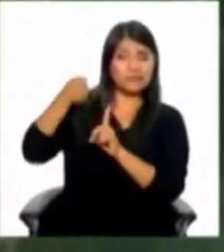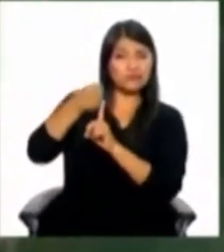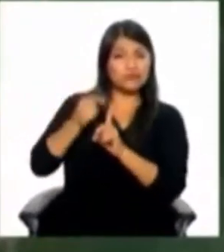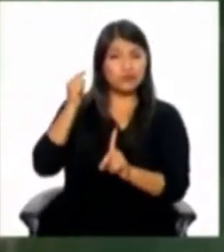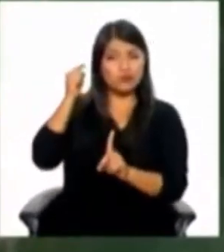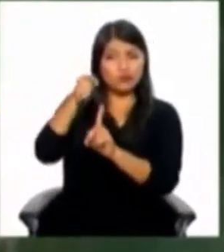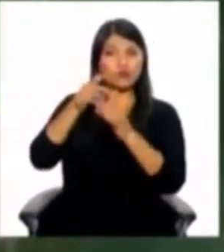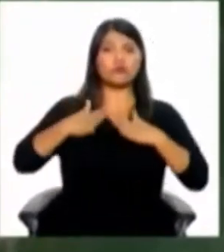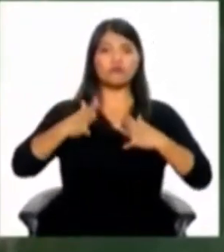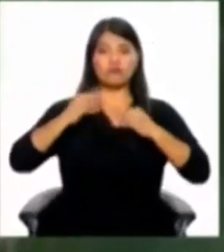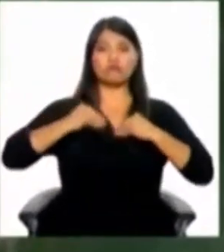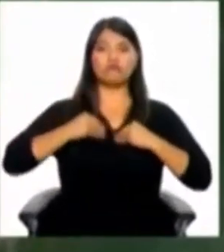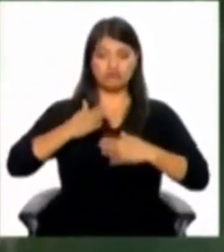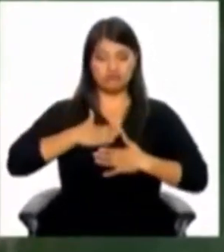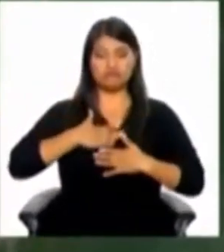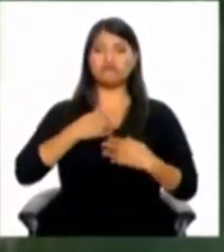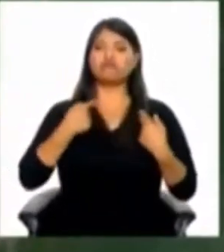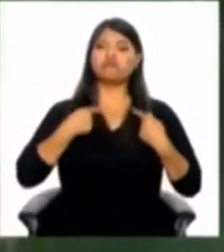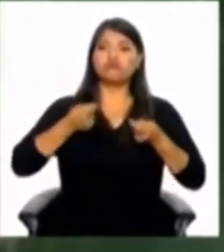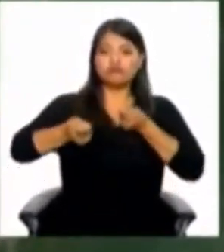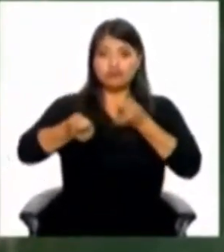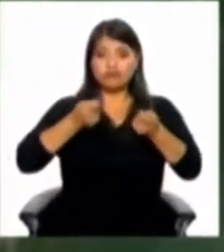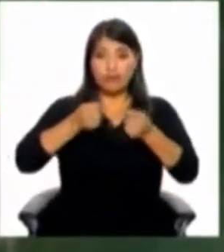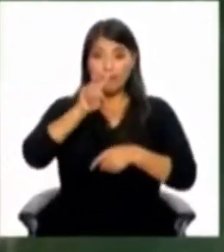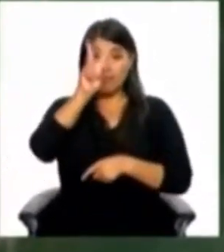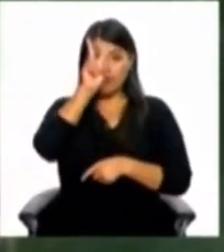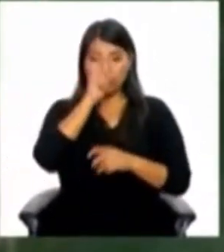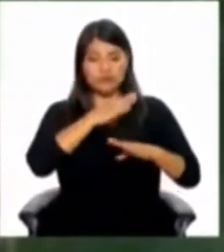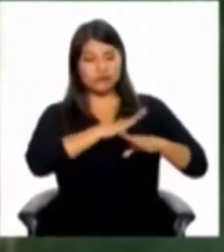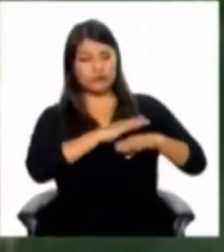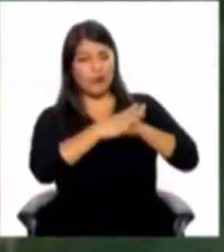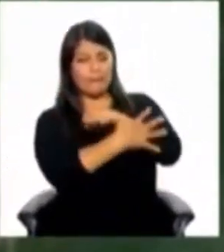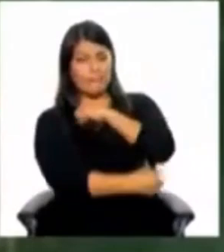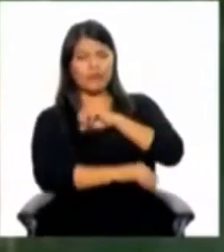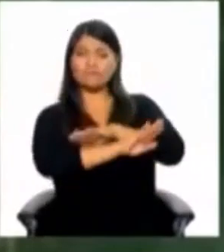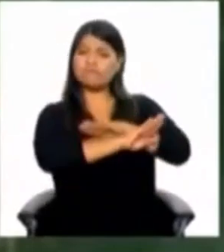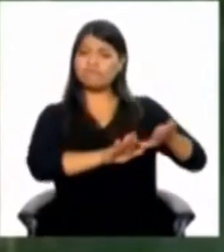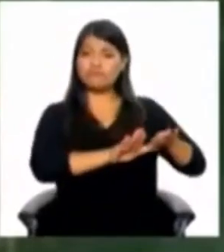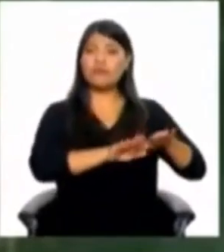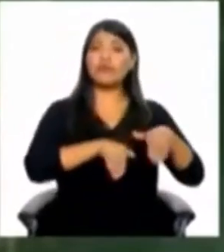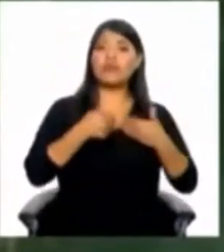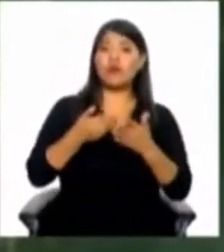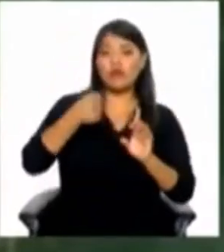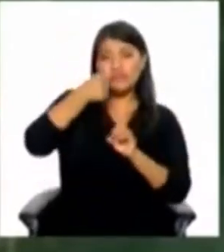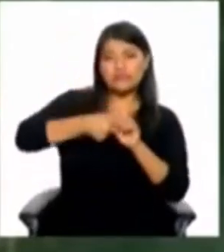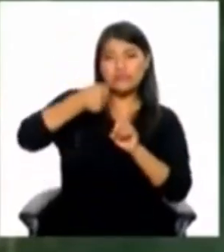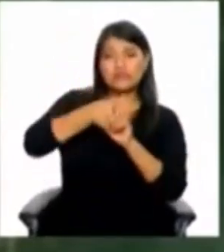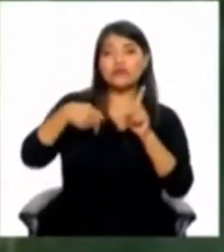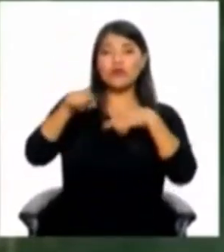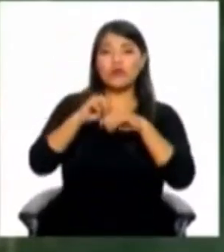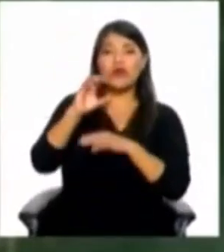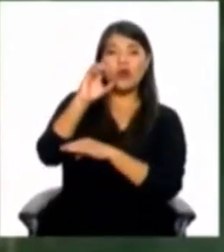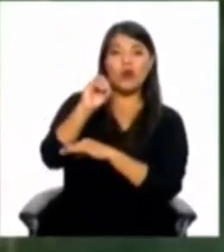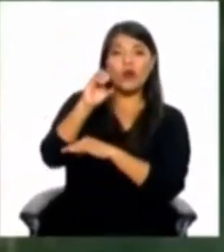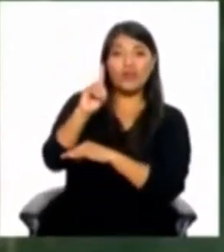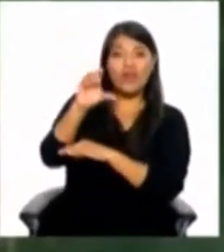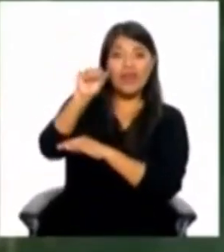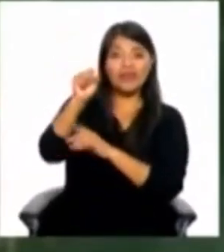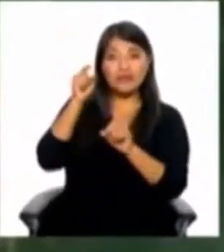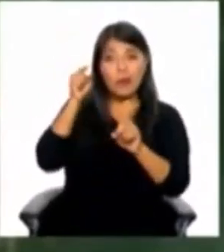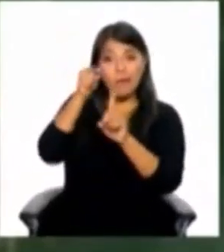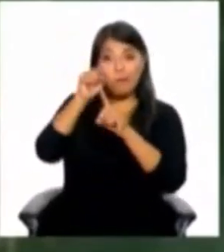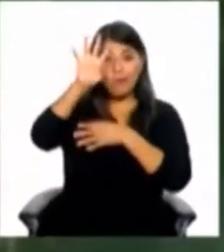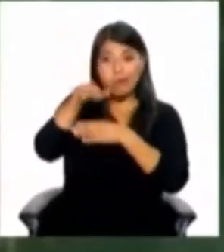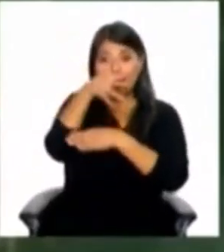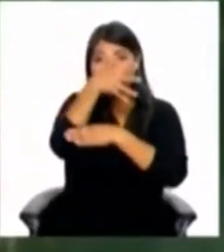gobierno y por eso estamos comprometidos en la implementación de los Objetivos de Desarrollo Sostenible de la